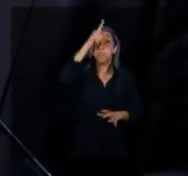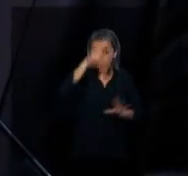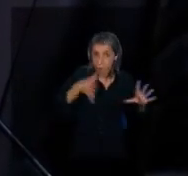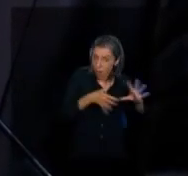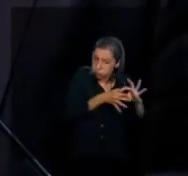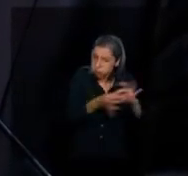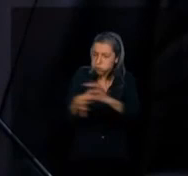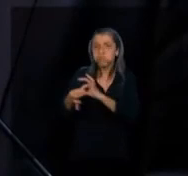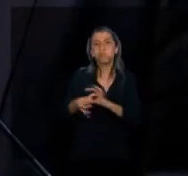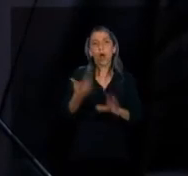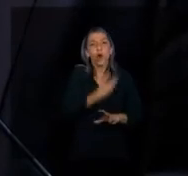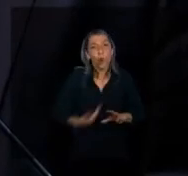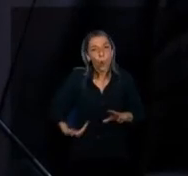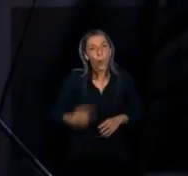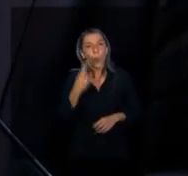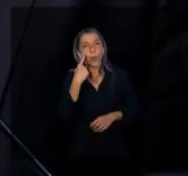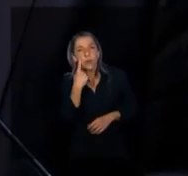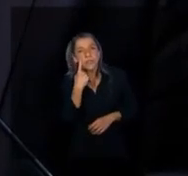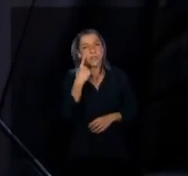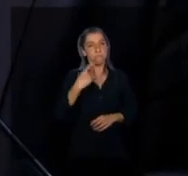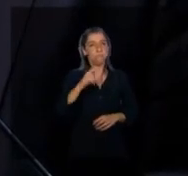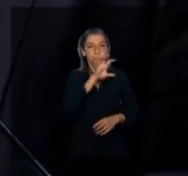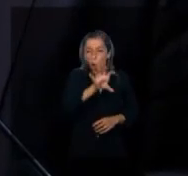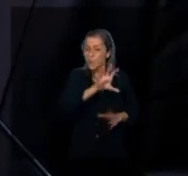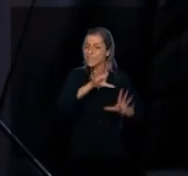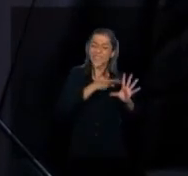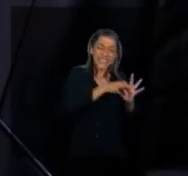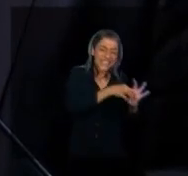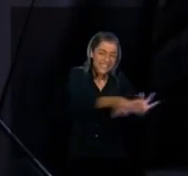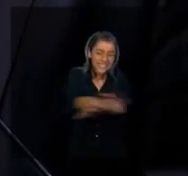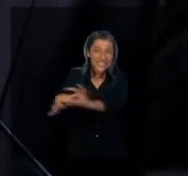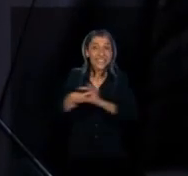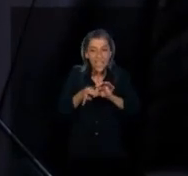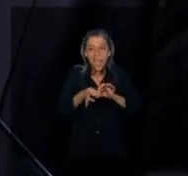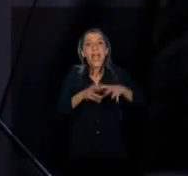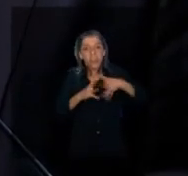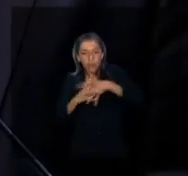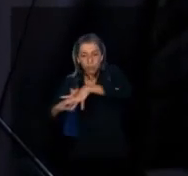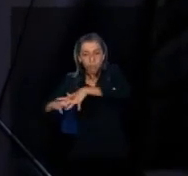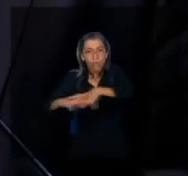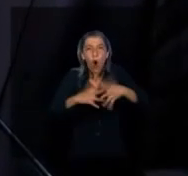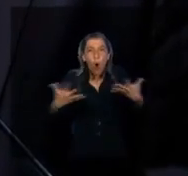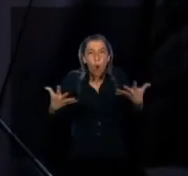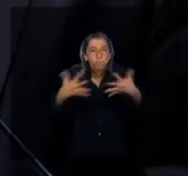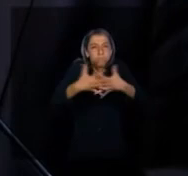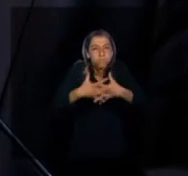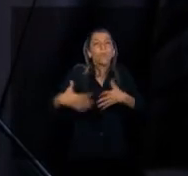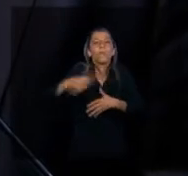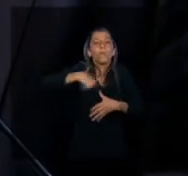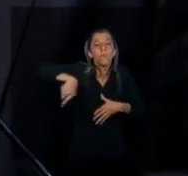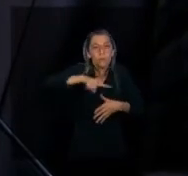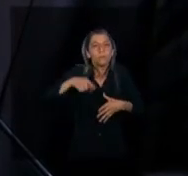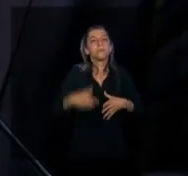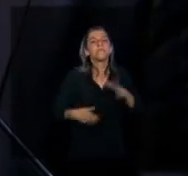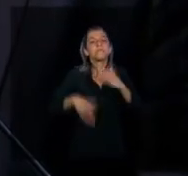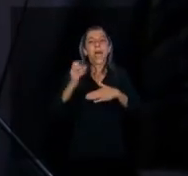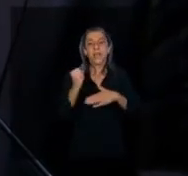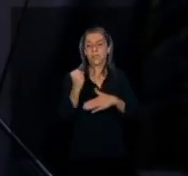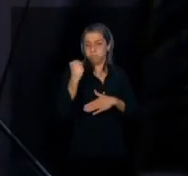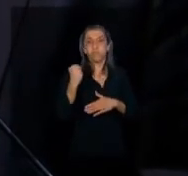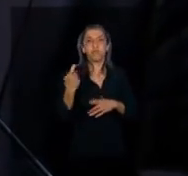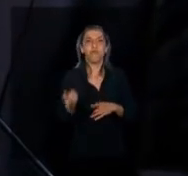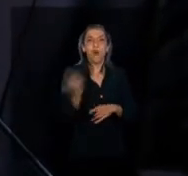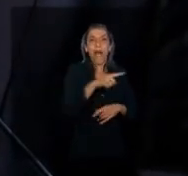gobierno provincial y al gobierno municipal para generar un entramado social que impida que los narc se hagan dueño de la